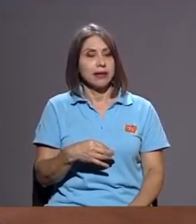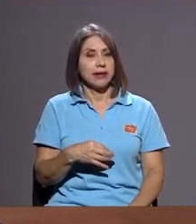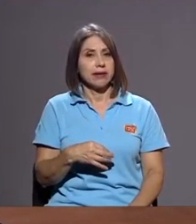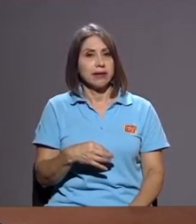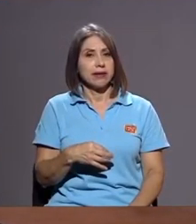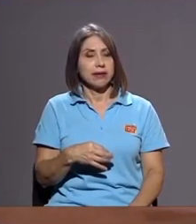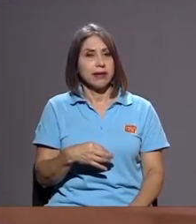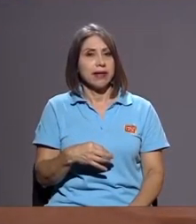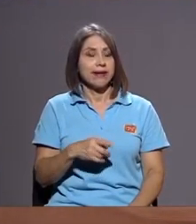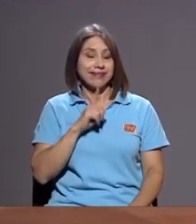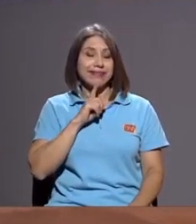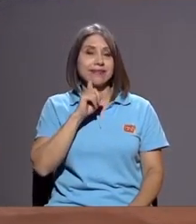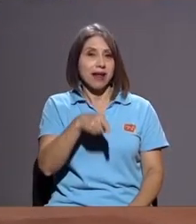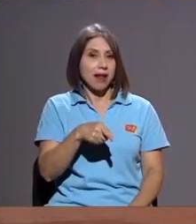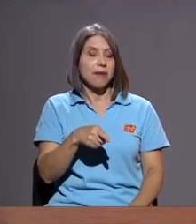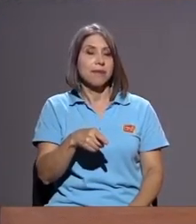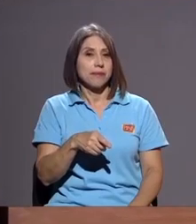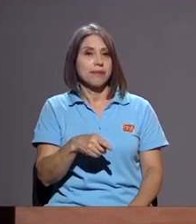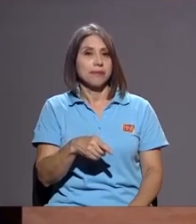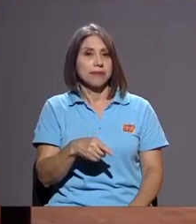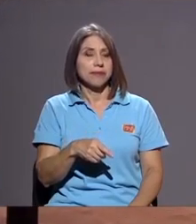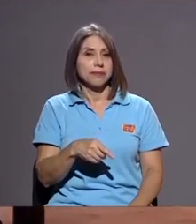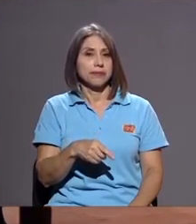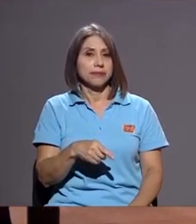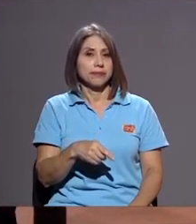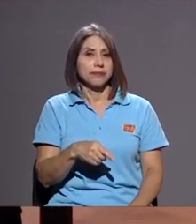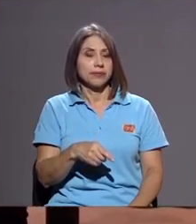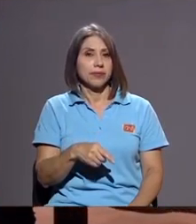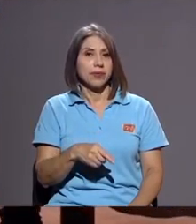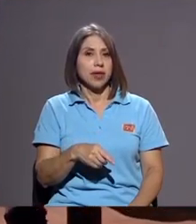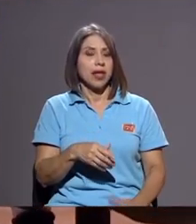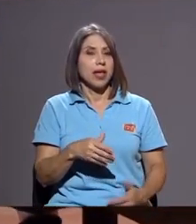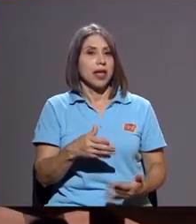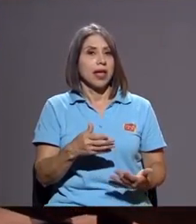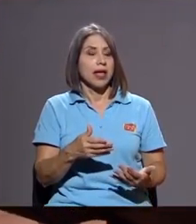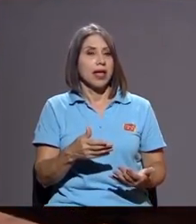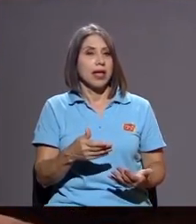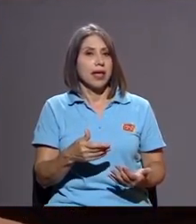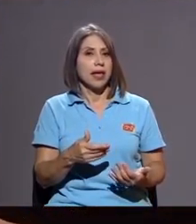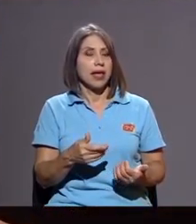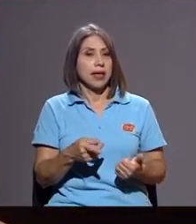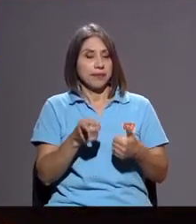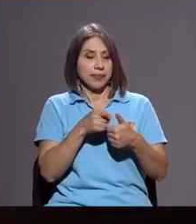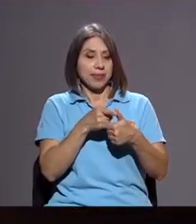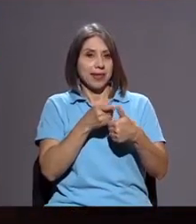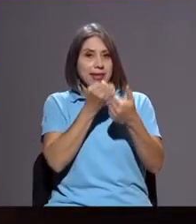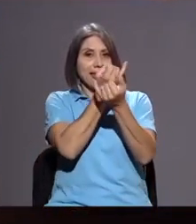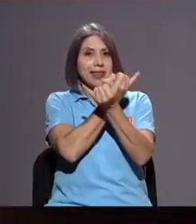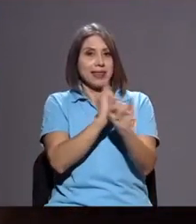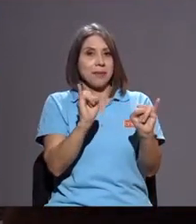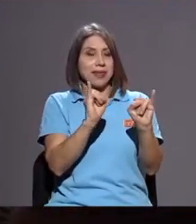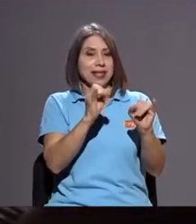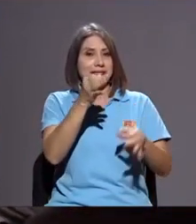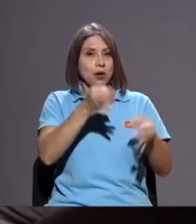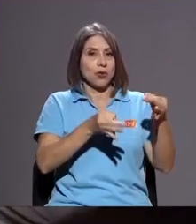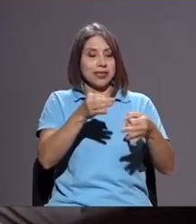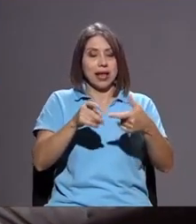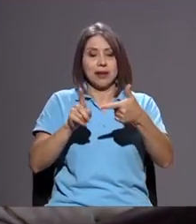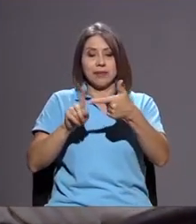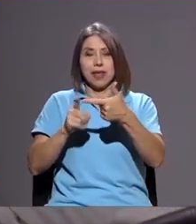realmente el nexo entre independencia judicial y democracia me parece